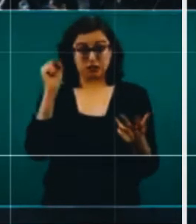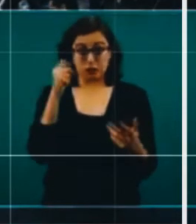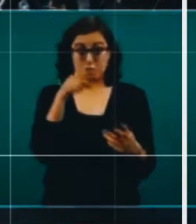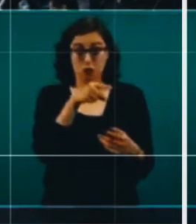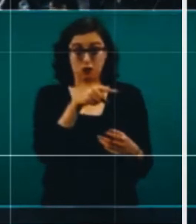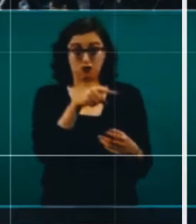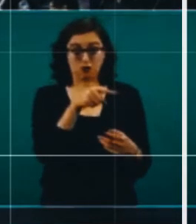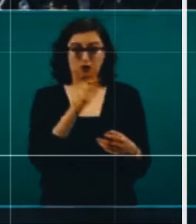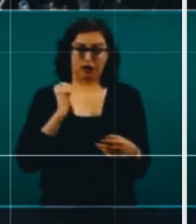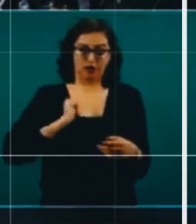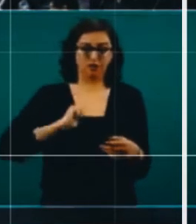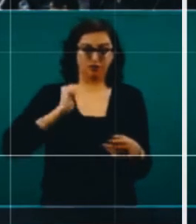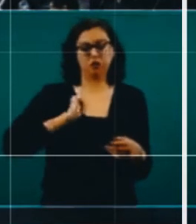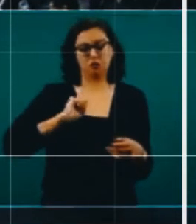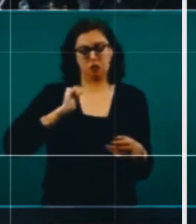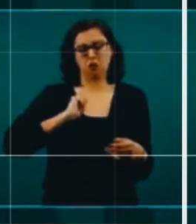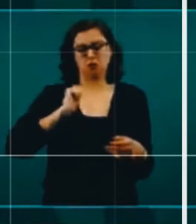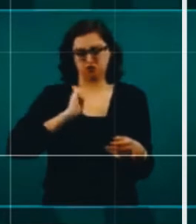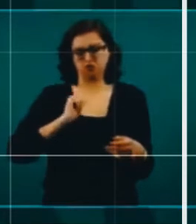de la antigüedad.